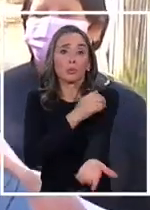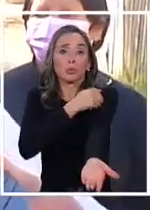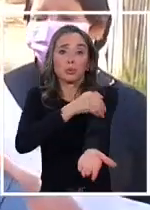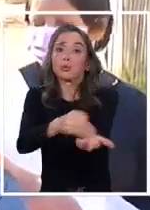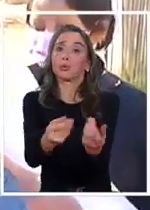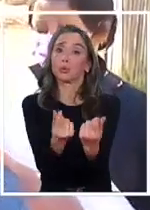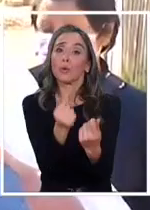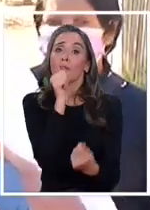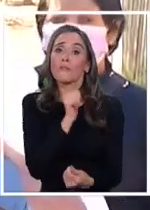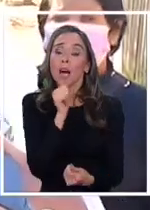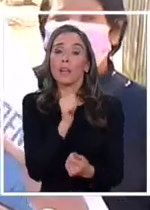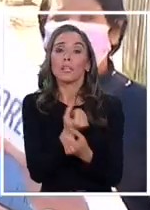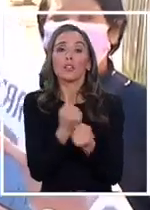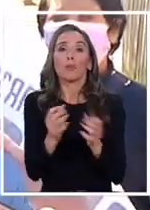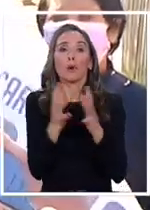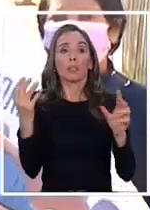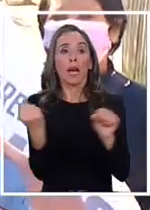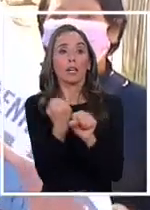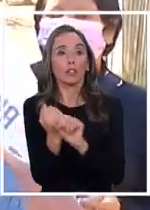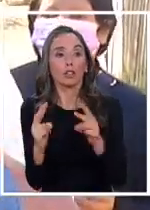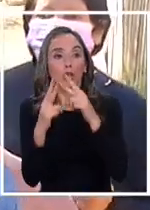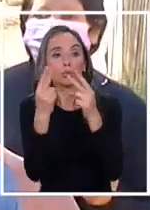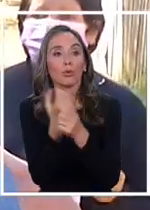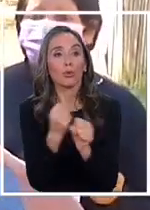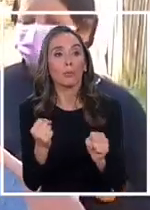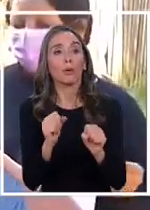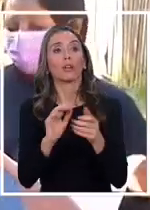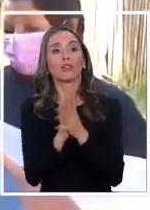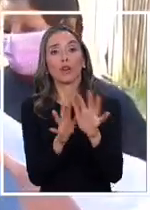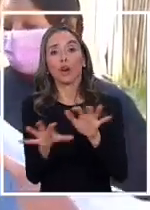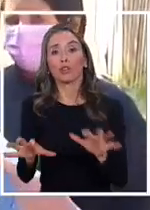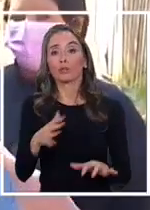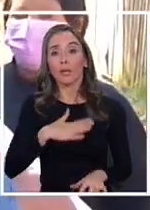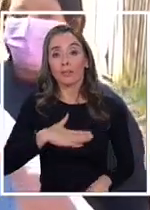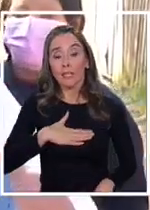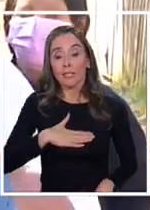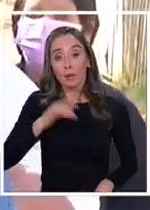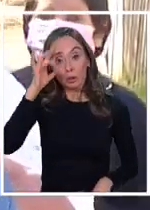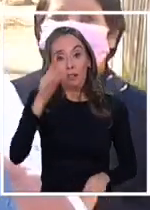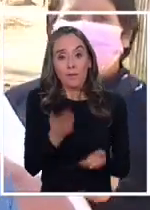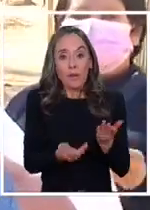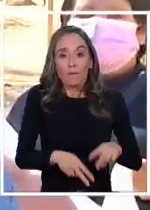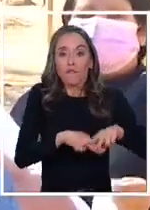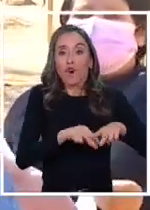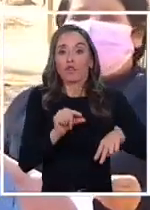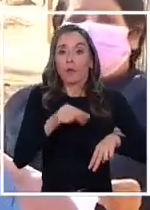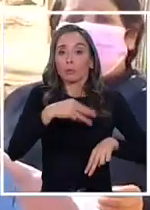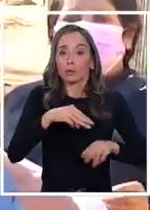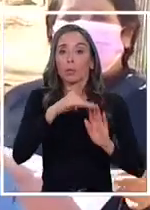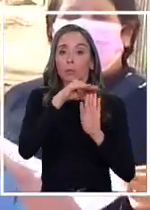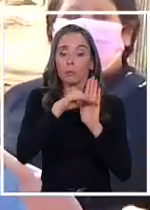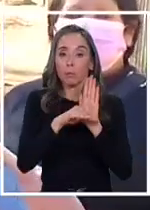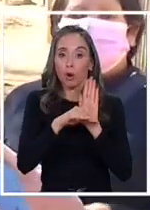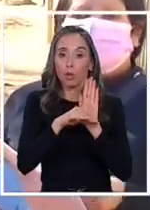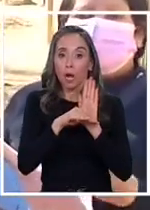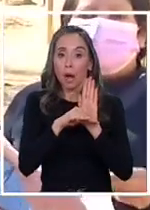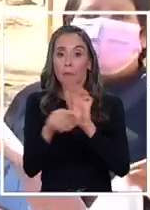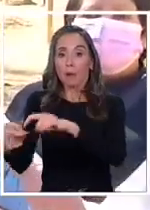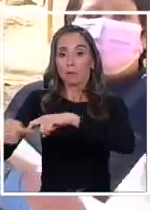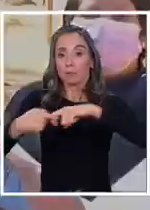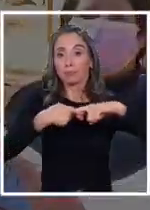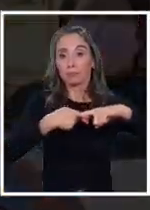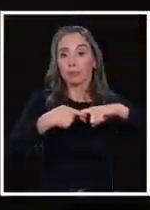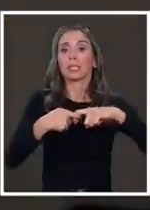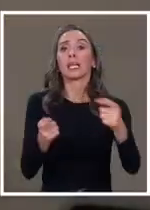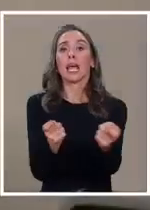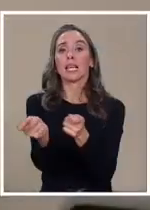permite hacer grandes obras o poder hacer todas las cosas que quisiéramos. Por lo tanto, nosotros nos dedicamos a hacer un programa basado